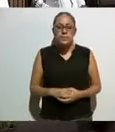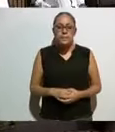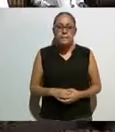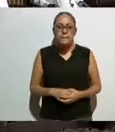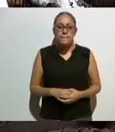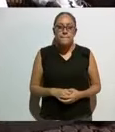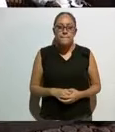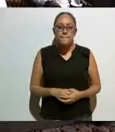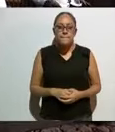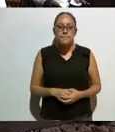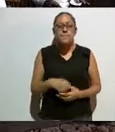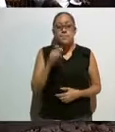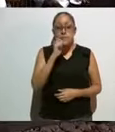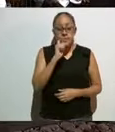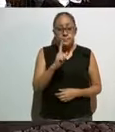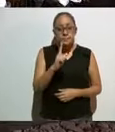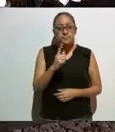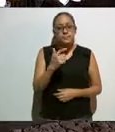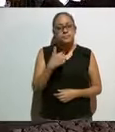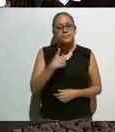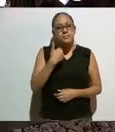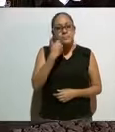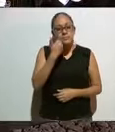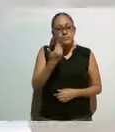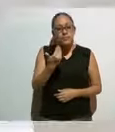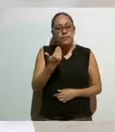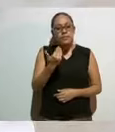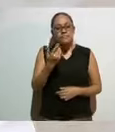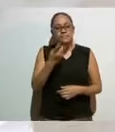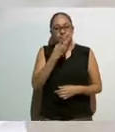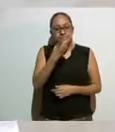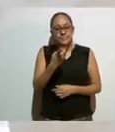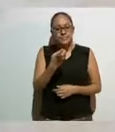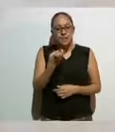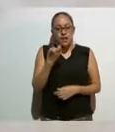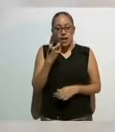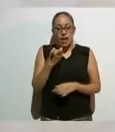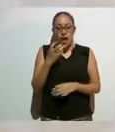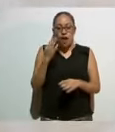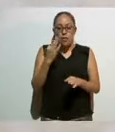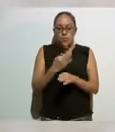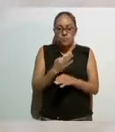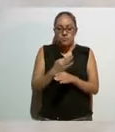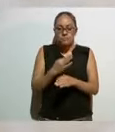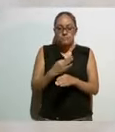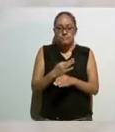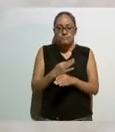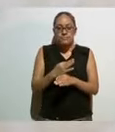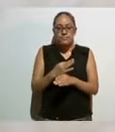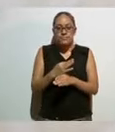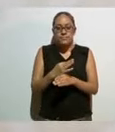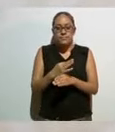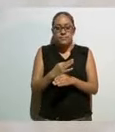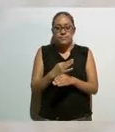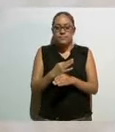Decirles también que coincidió esta visita